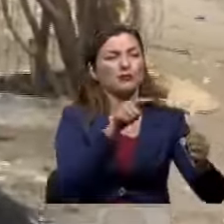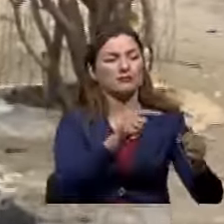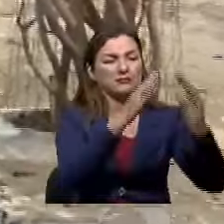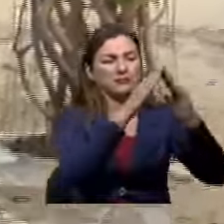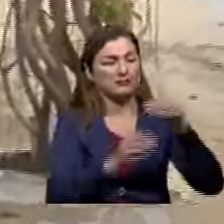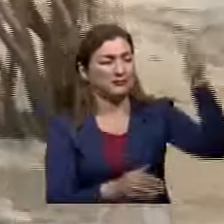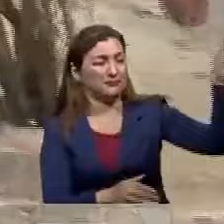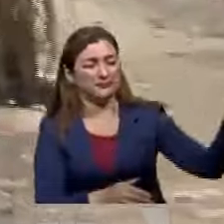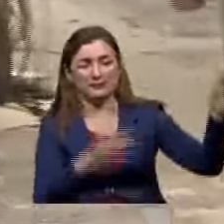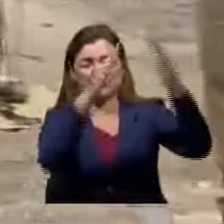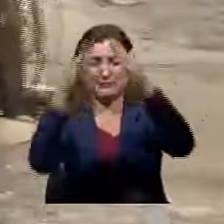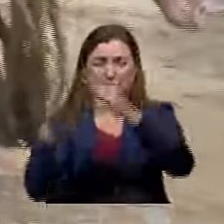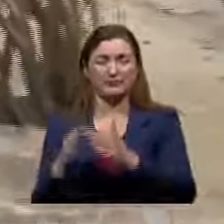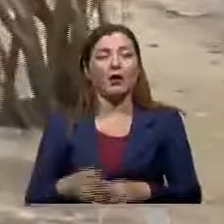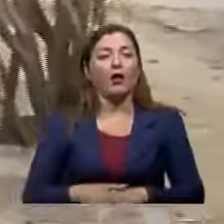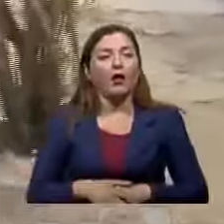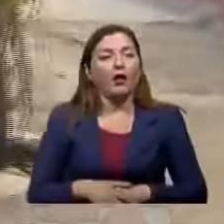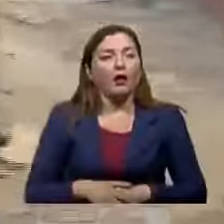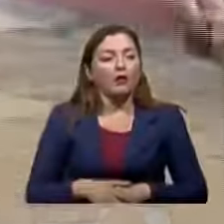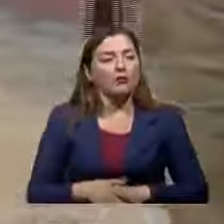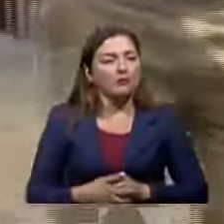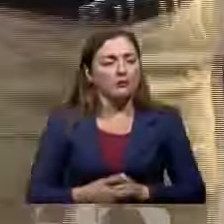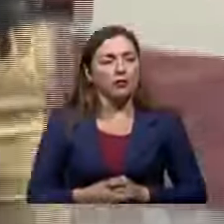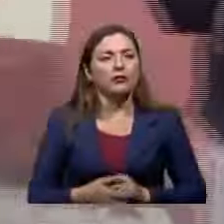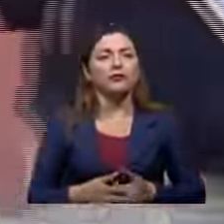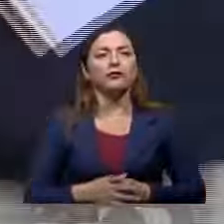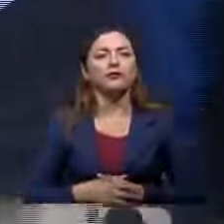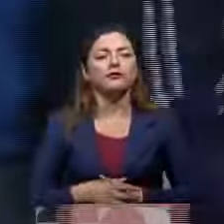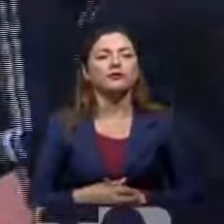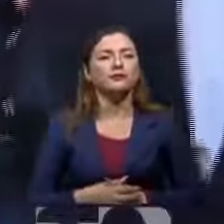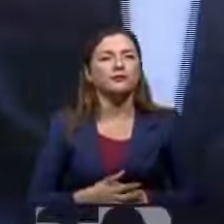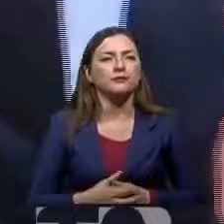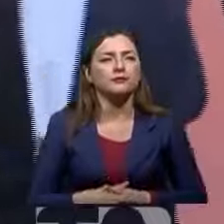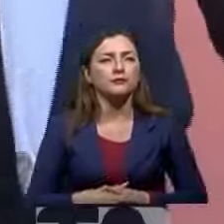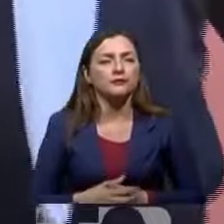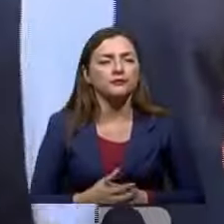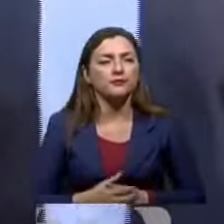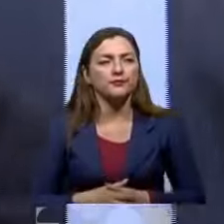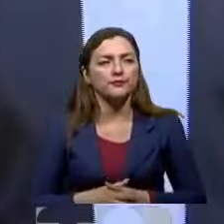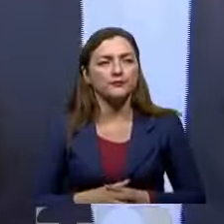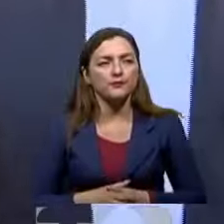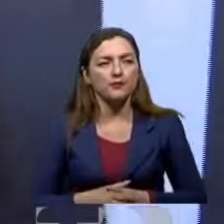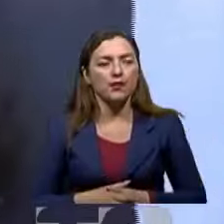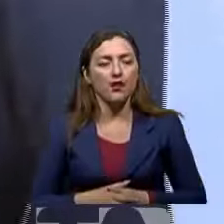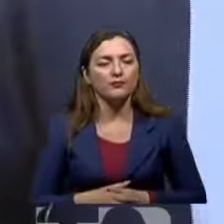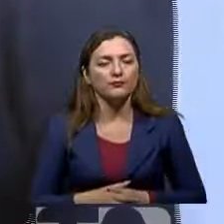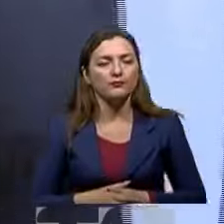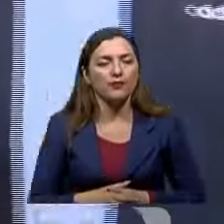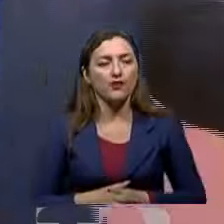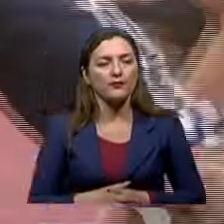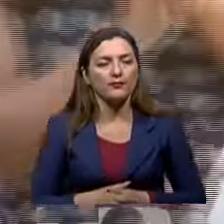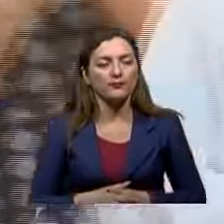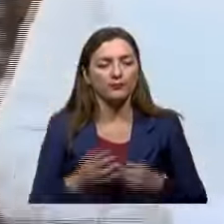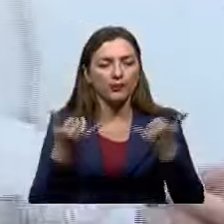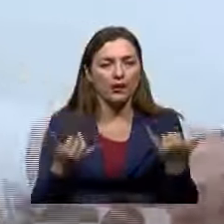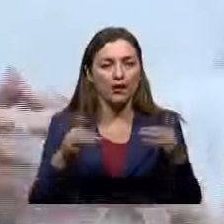viviendas. Contenedor. Reubicación. Contenedor. Nosotros en el